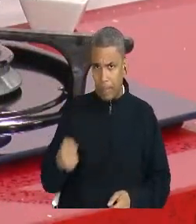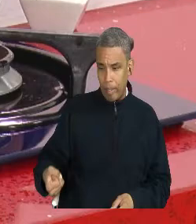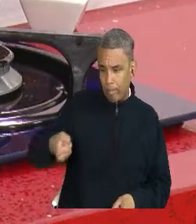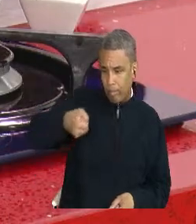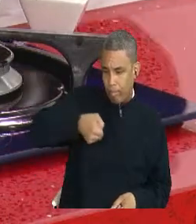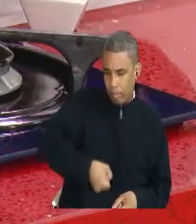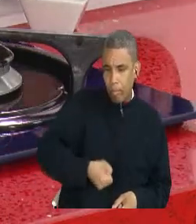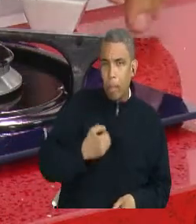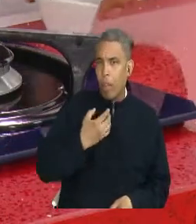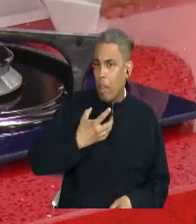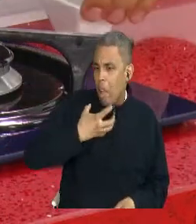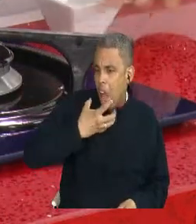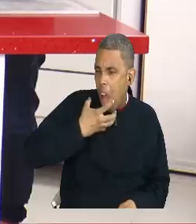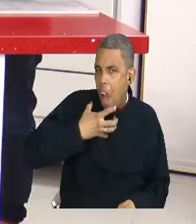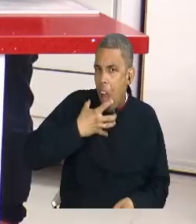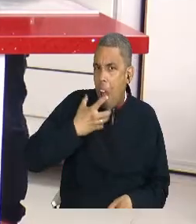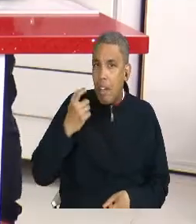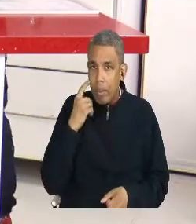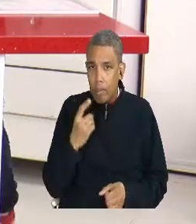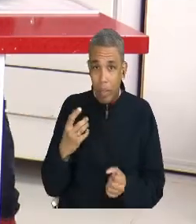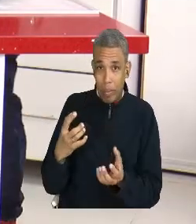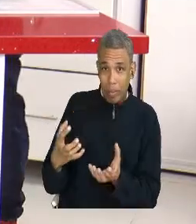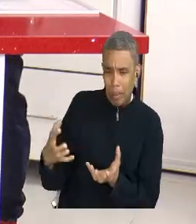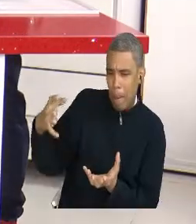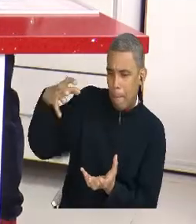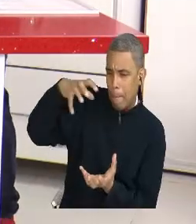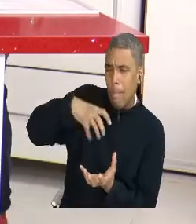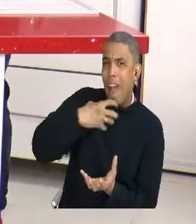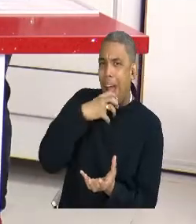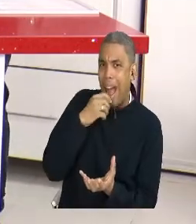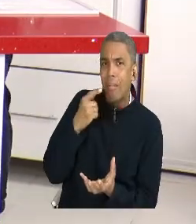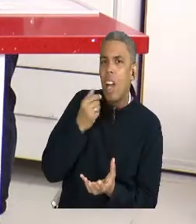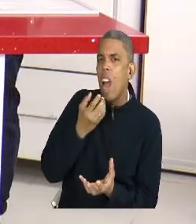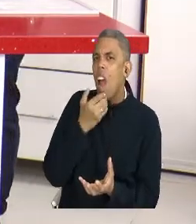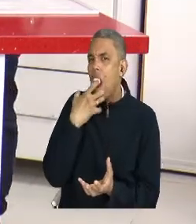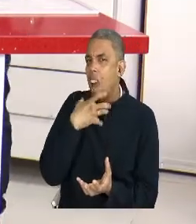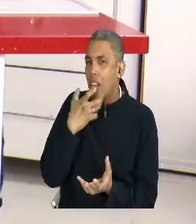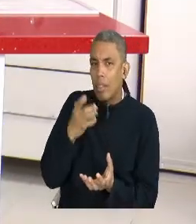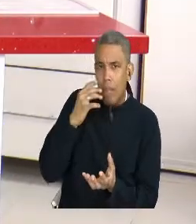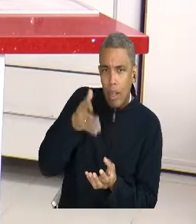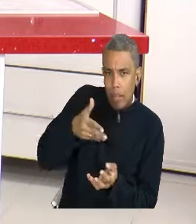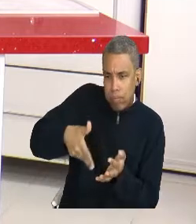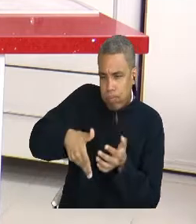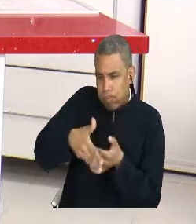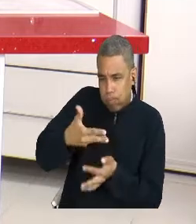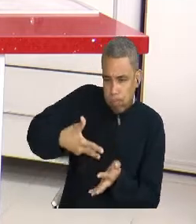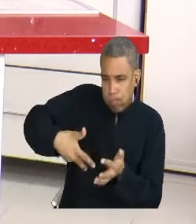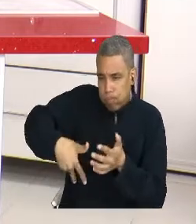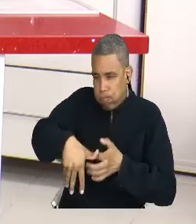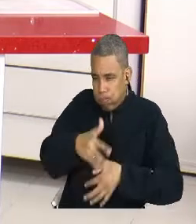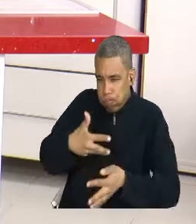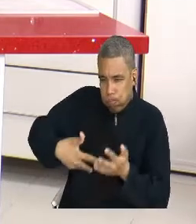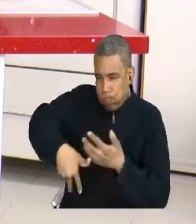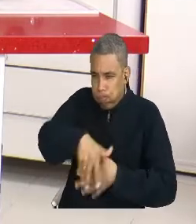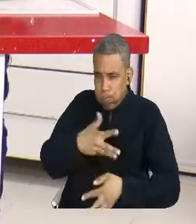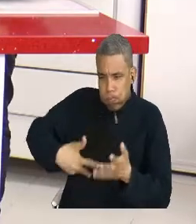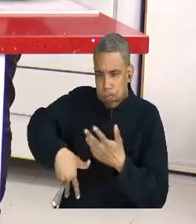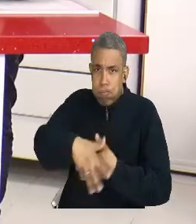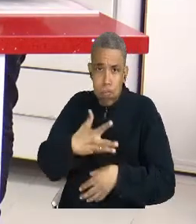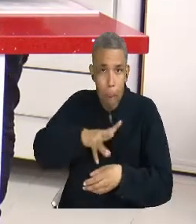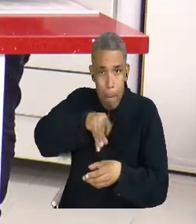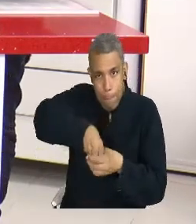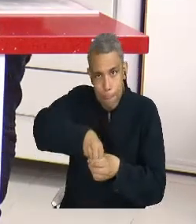bien. Al vapor. Más que todo, utilice mucho vapor para esa cocción, ¿ok? Por bueno, eso lo dejé bajita la temperatura. Sí, señor.